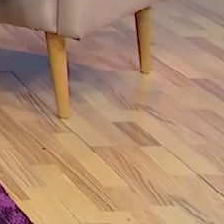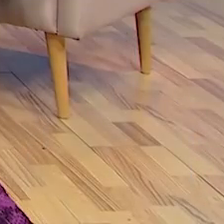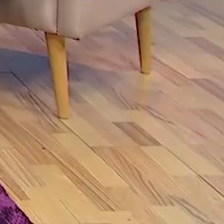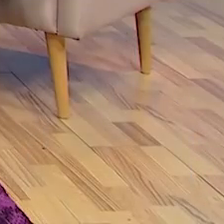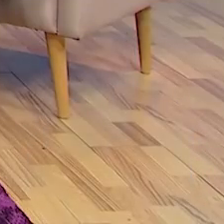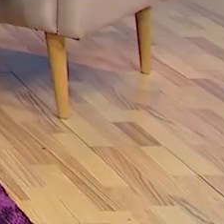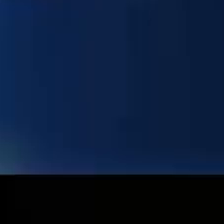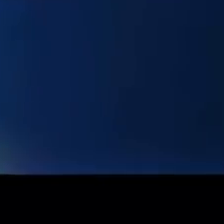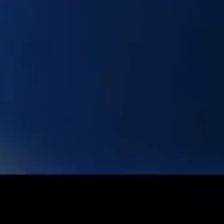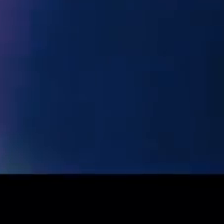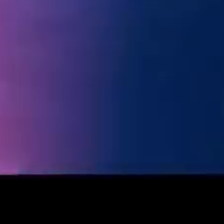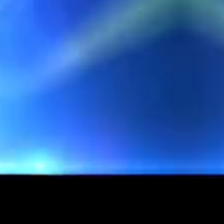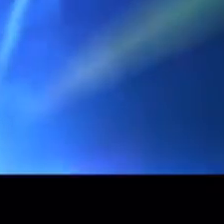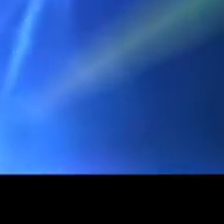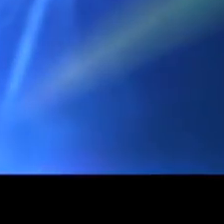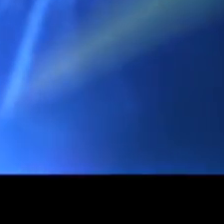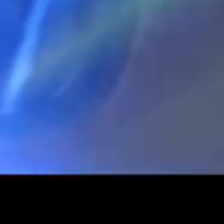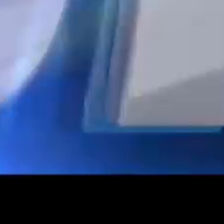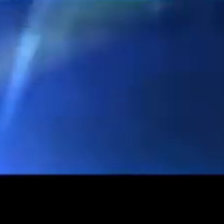Derecho.